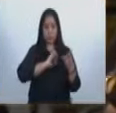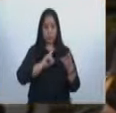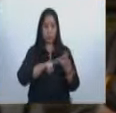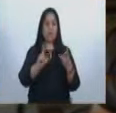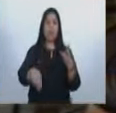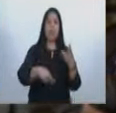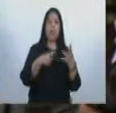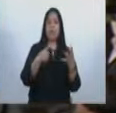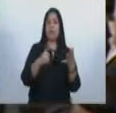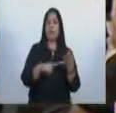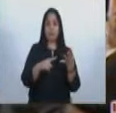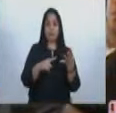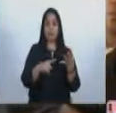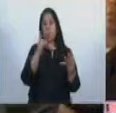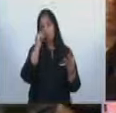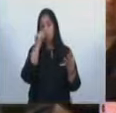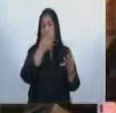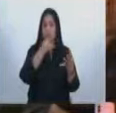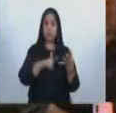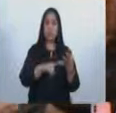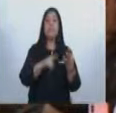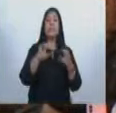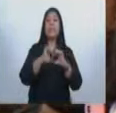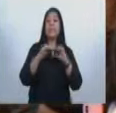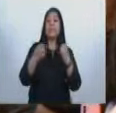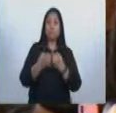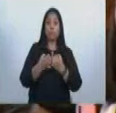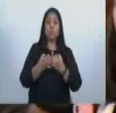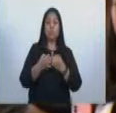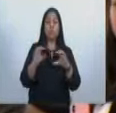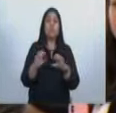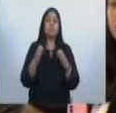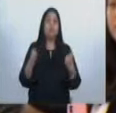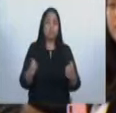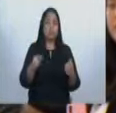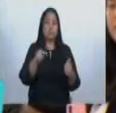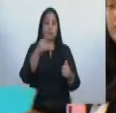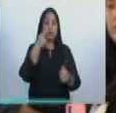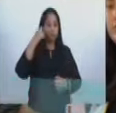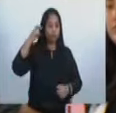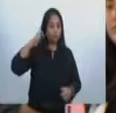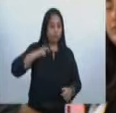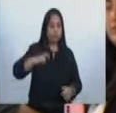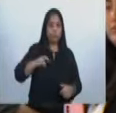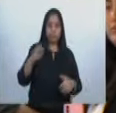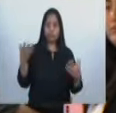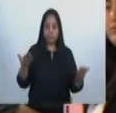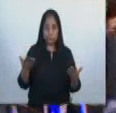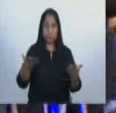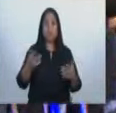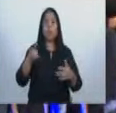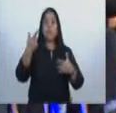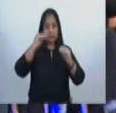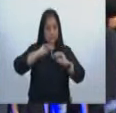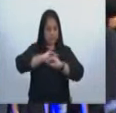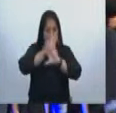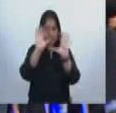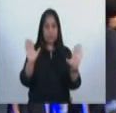sociales trabajadoras sociales requiere equipos de manera que lo que necesitamos es tener Claridad